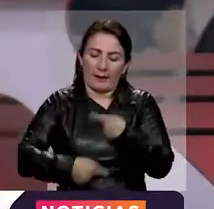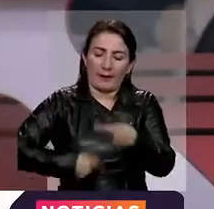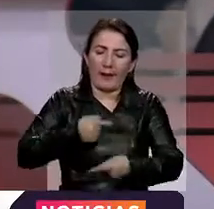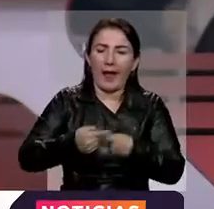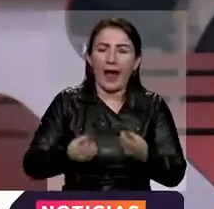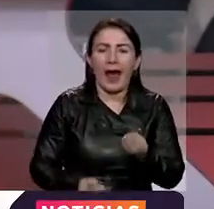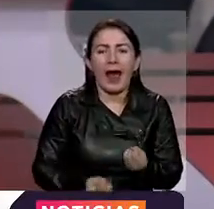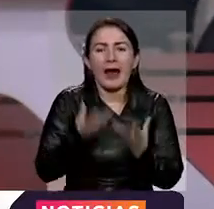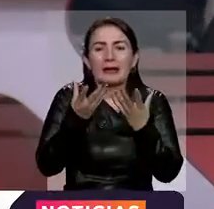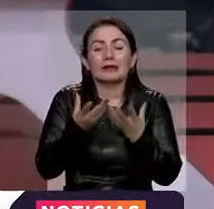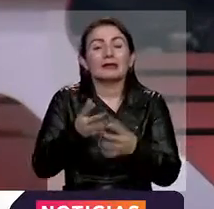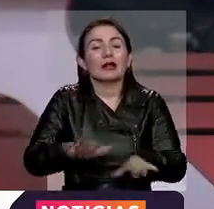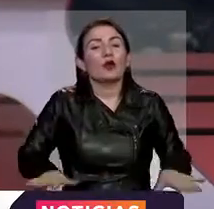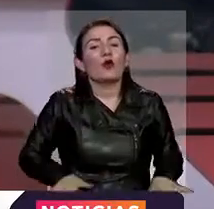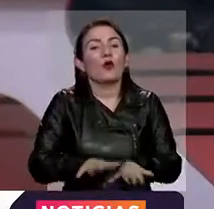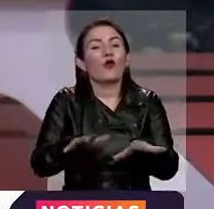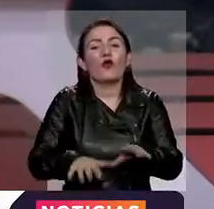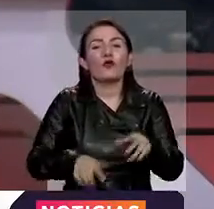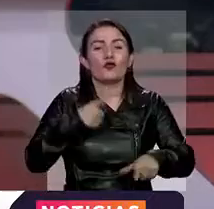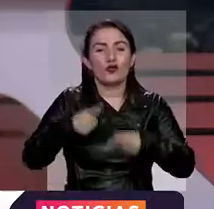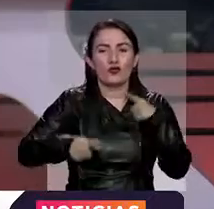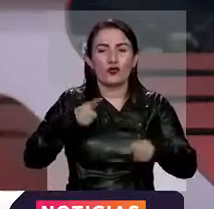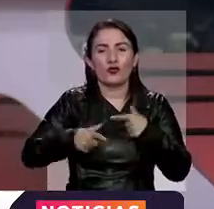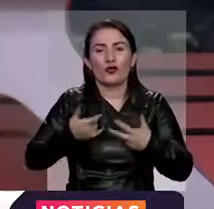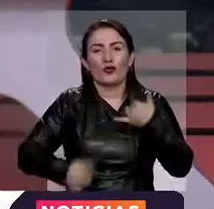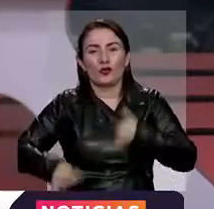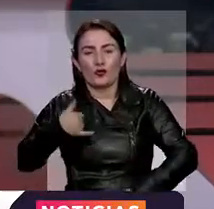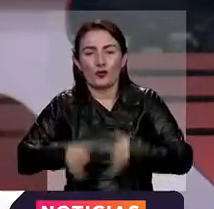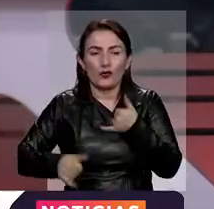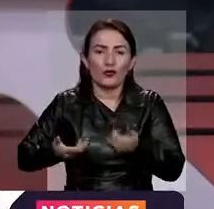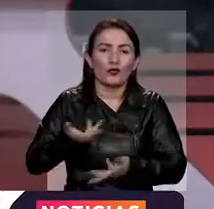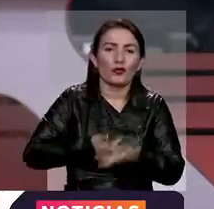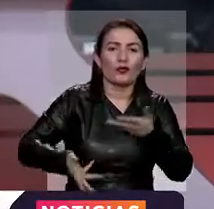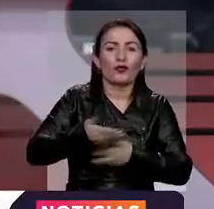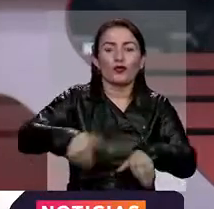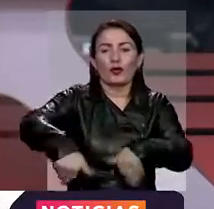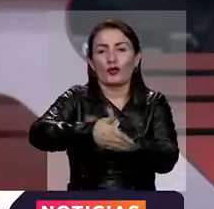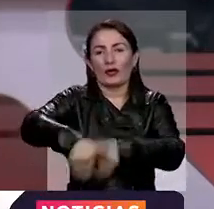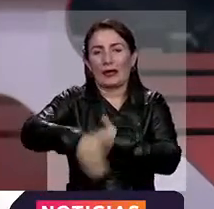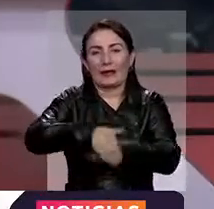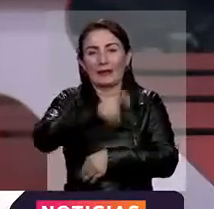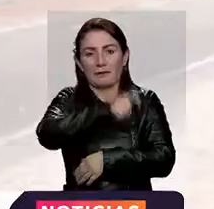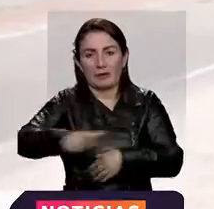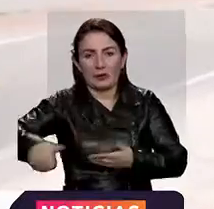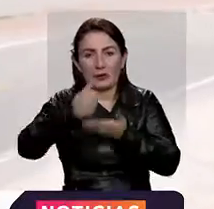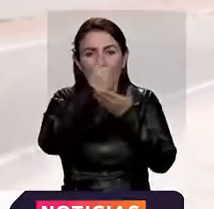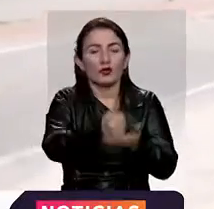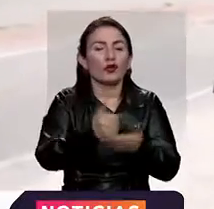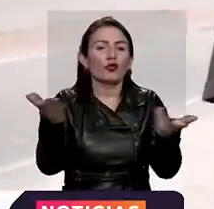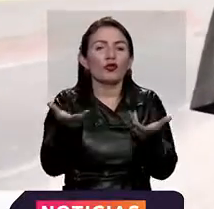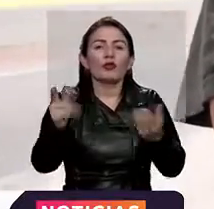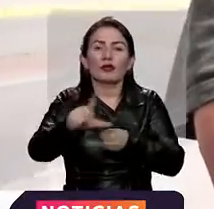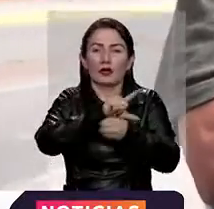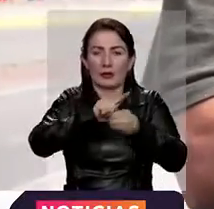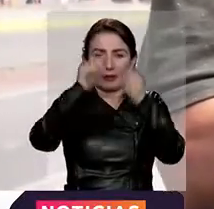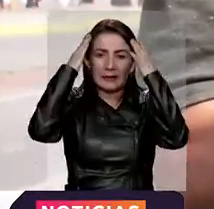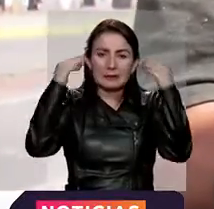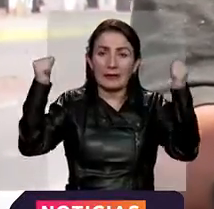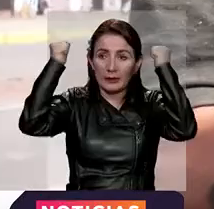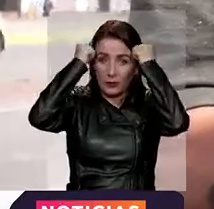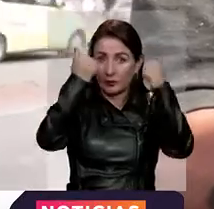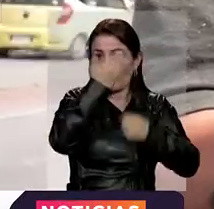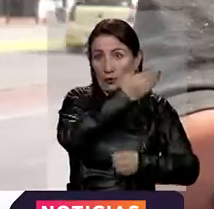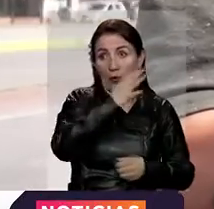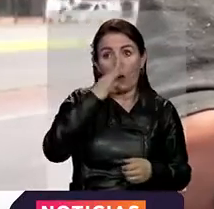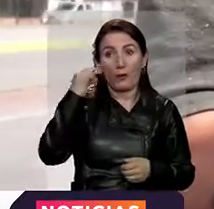espacios lúdicos que contribuyen a la resocialización de habitantes de calle en la localidad San Cristóbal. A José Ángel Aldana,